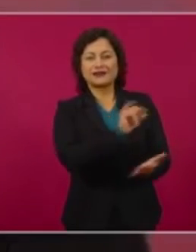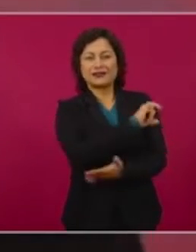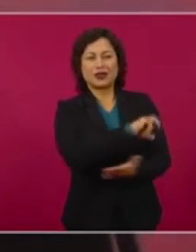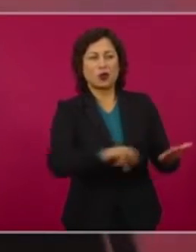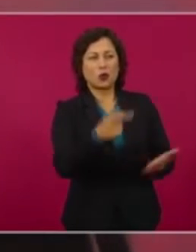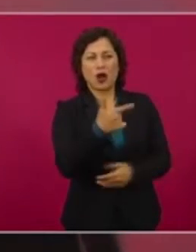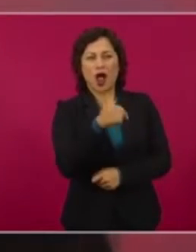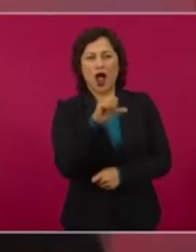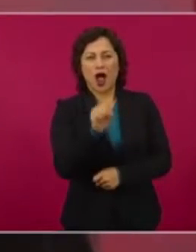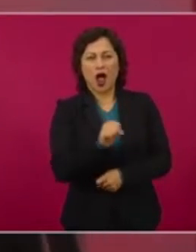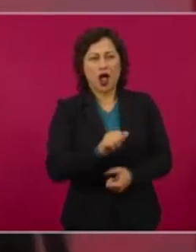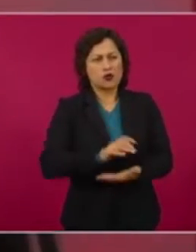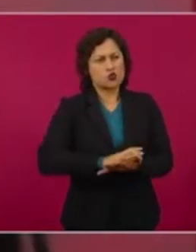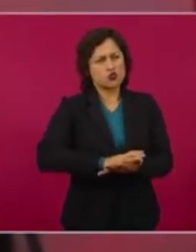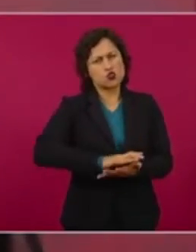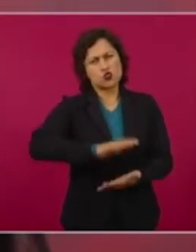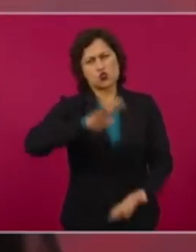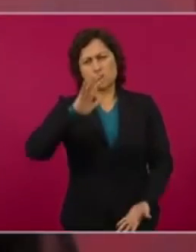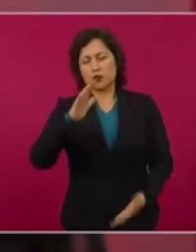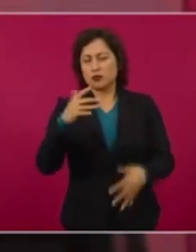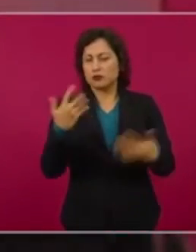o el precio que están cobrando